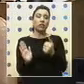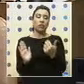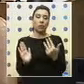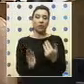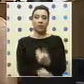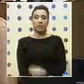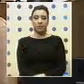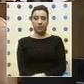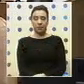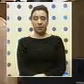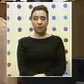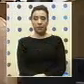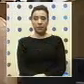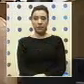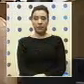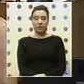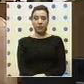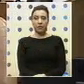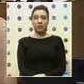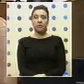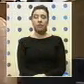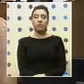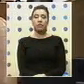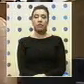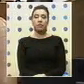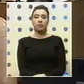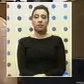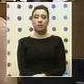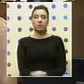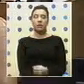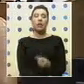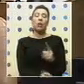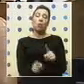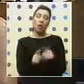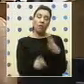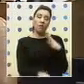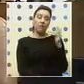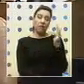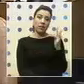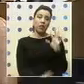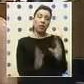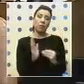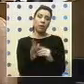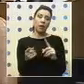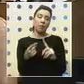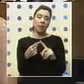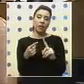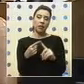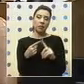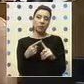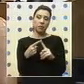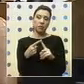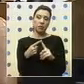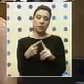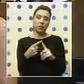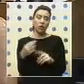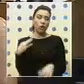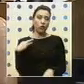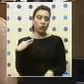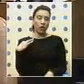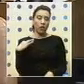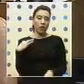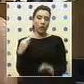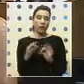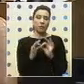A pesar de ello, yo creo que hay que saludar la decisión de incluir la participación ciudadana, sobre